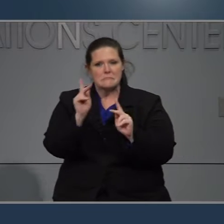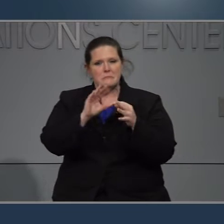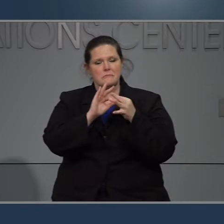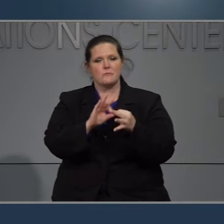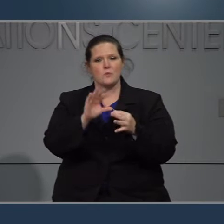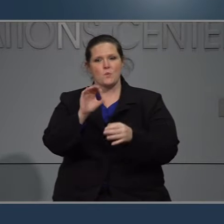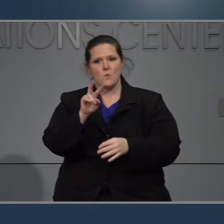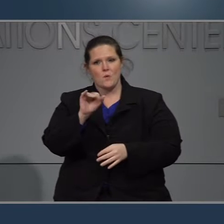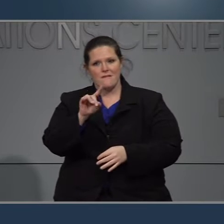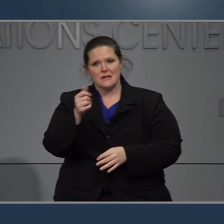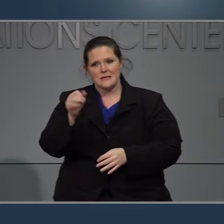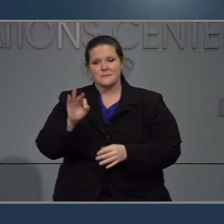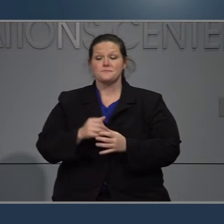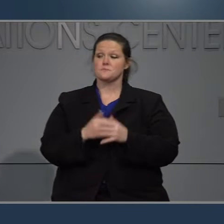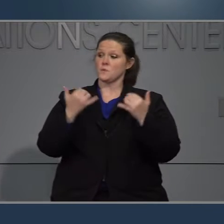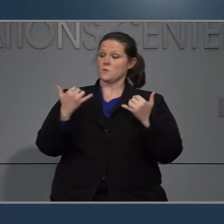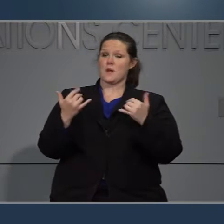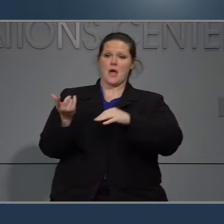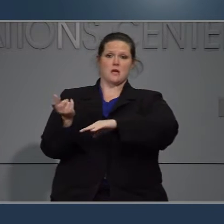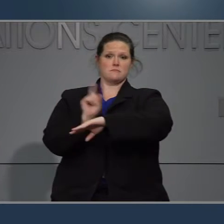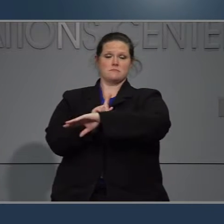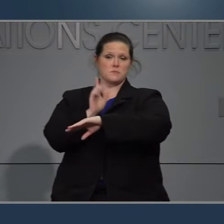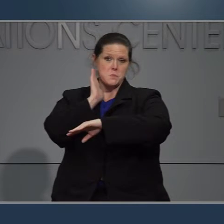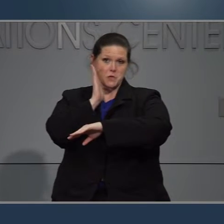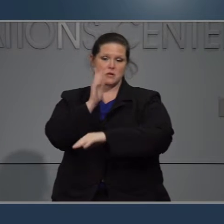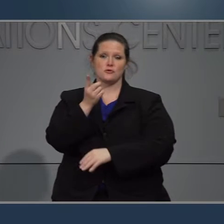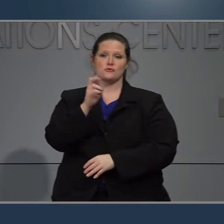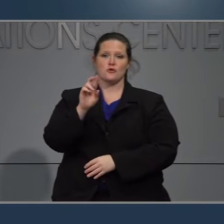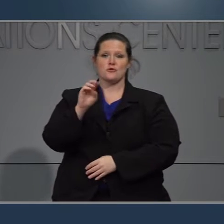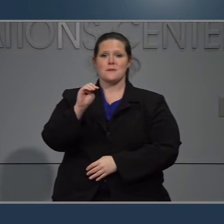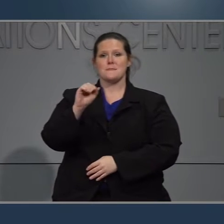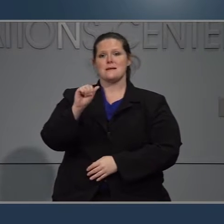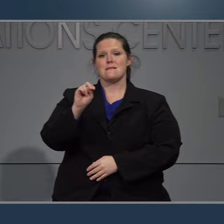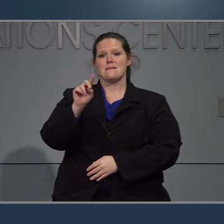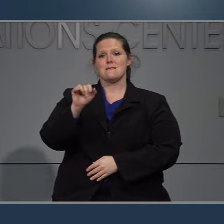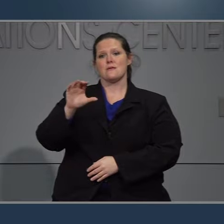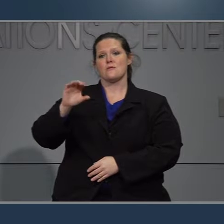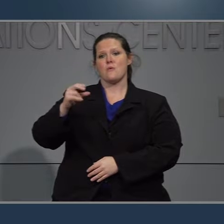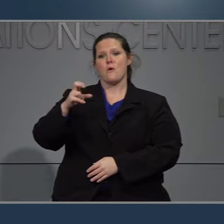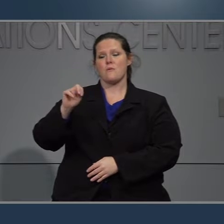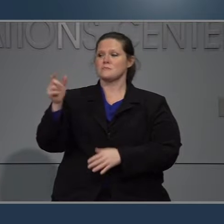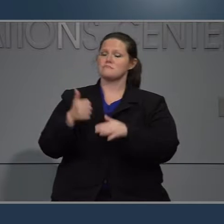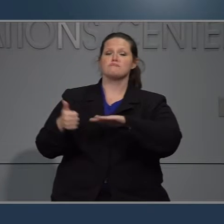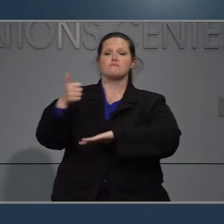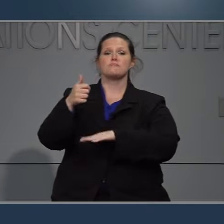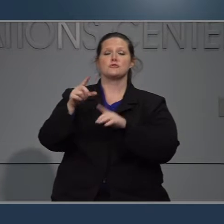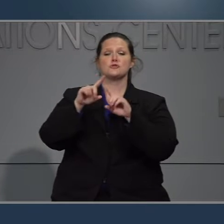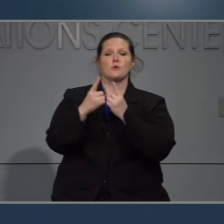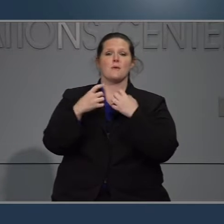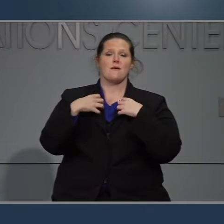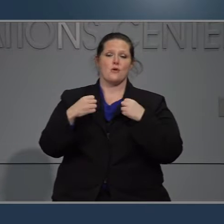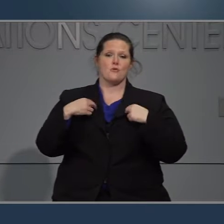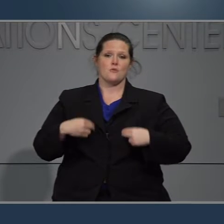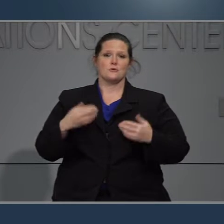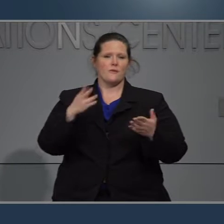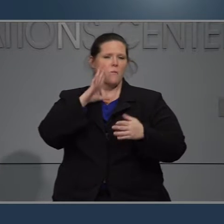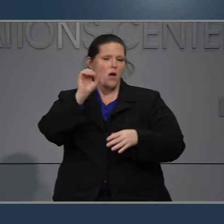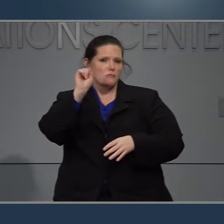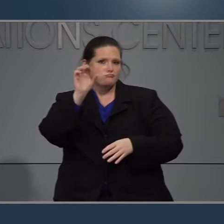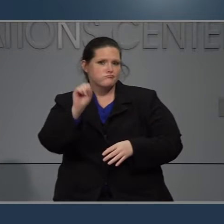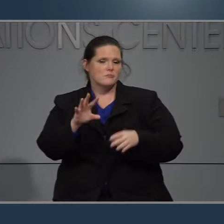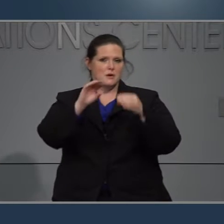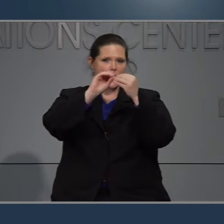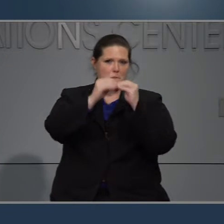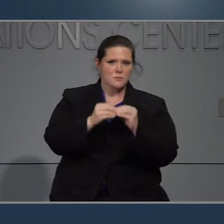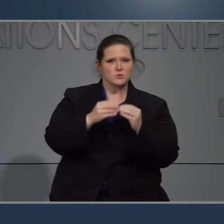secretaria Cohen del Departamento de Salud y Servicios Humanos va a compartir una actualización de nuestros indicadores, claves